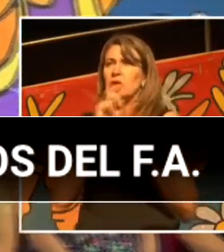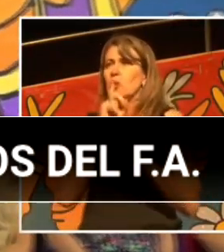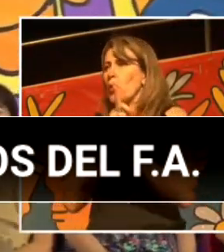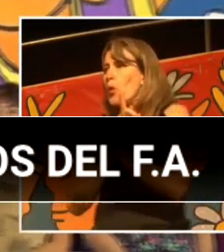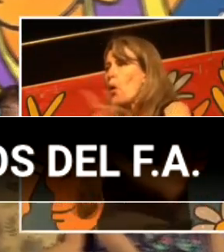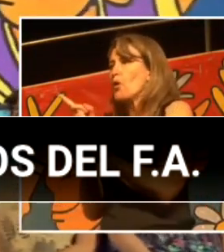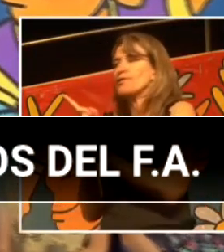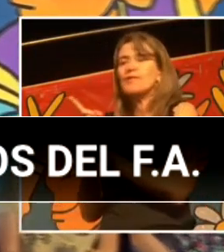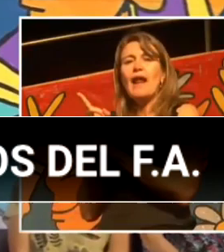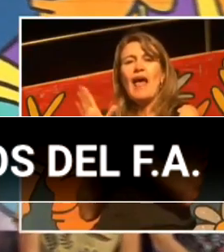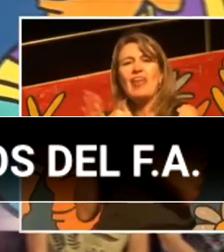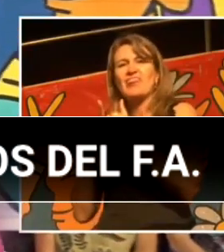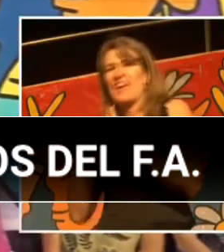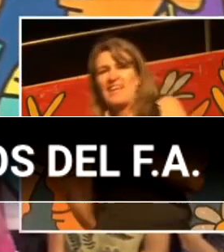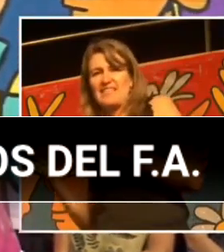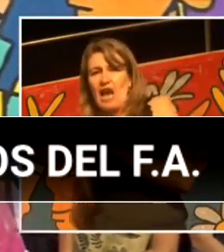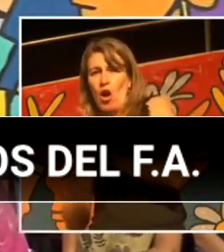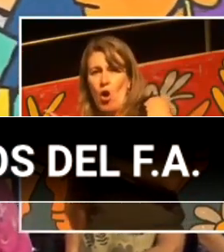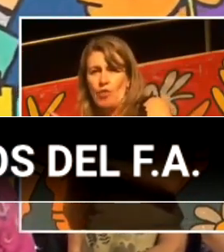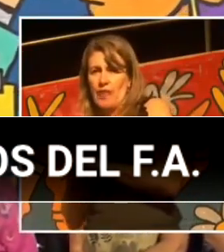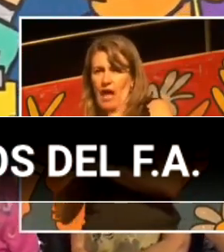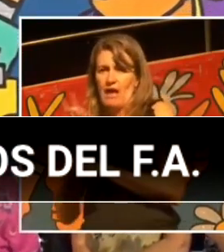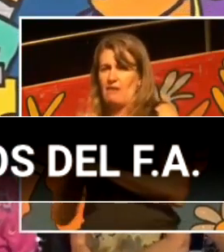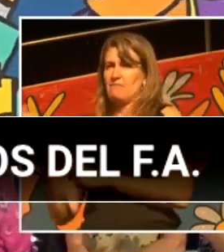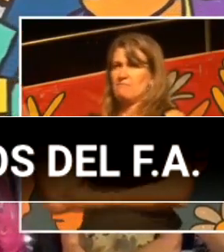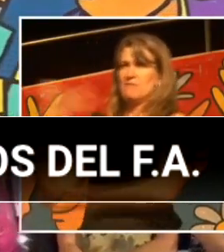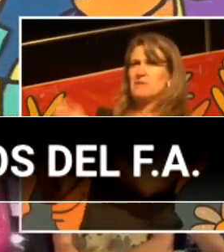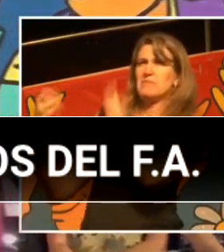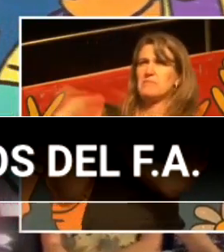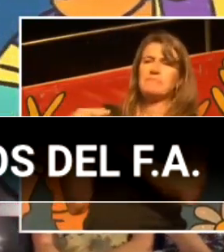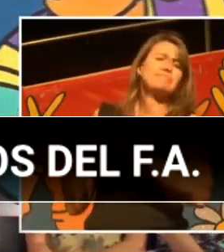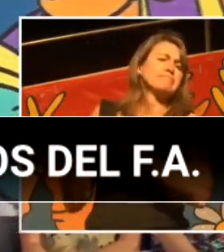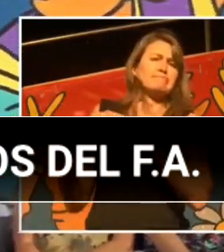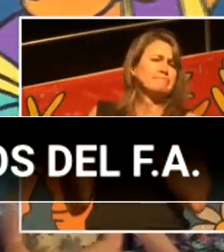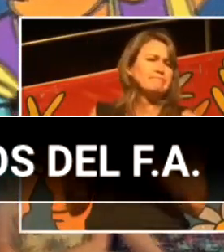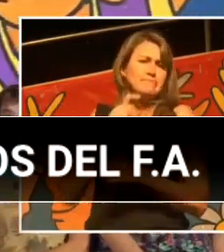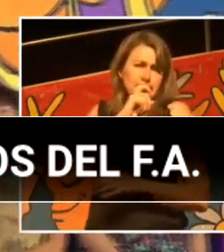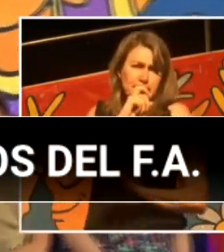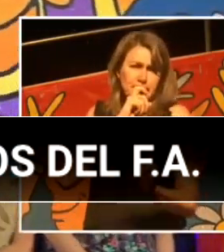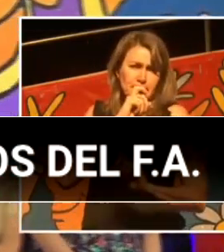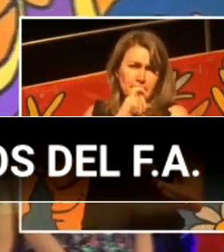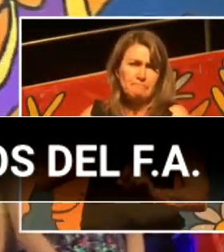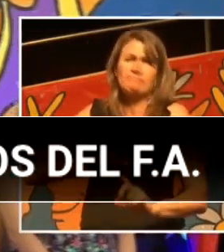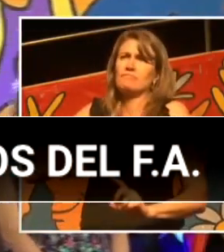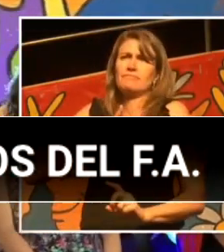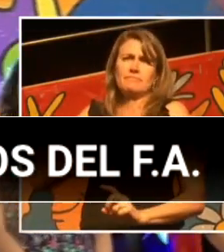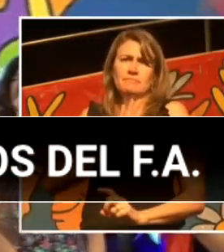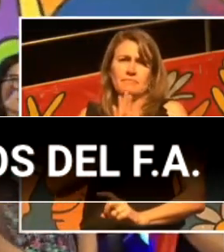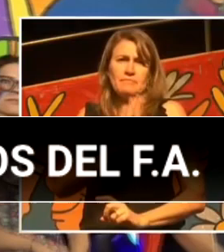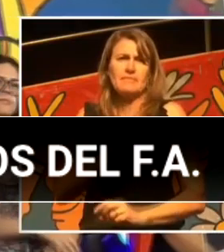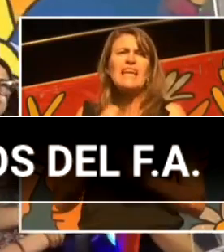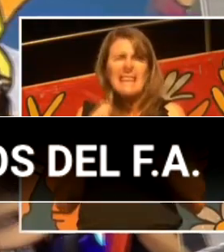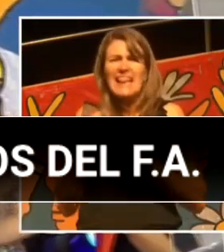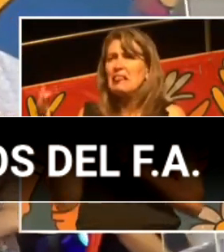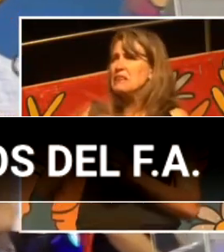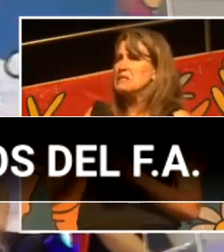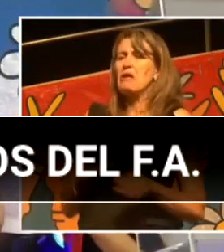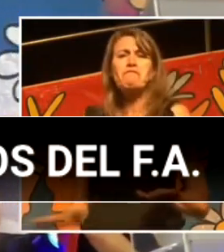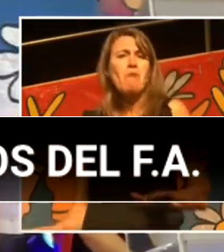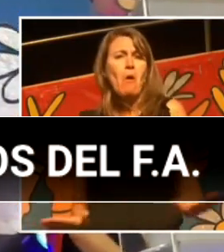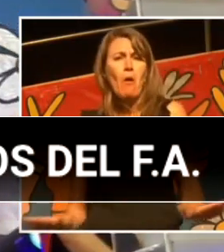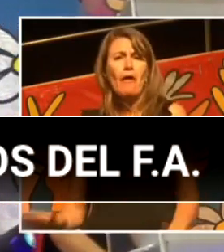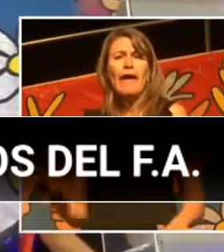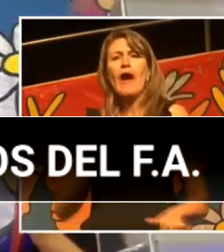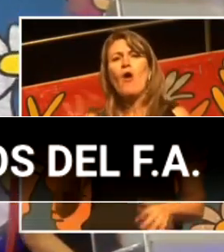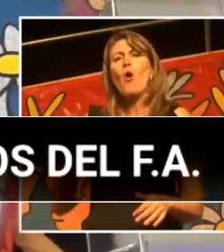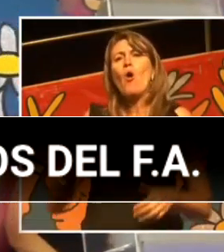rancia que nos quiere animalizar no somos ni focas ni monos